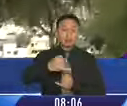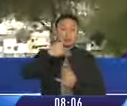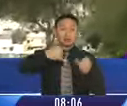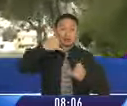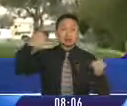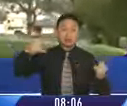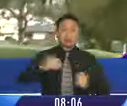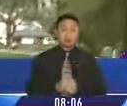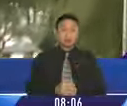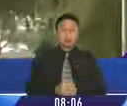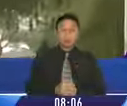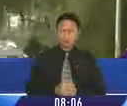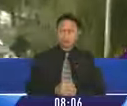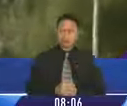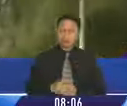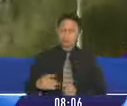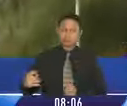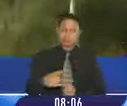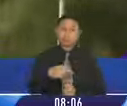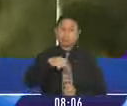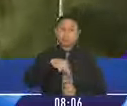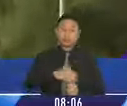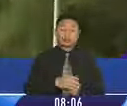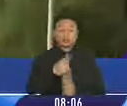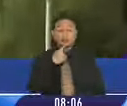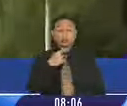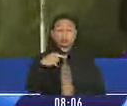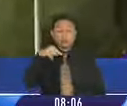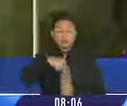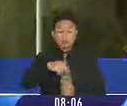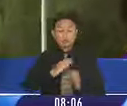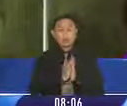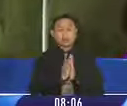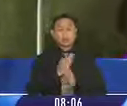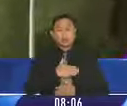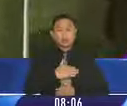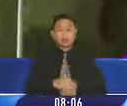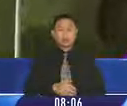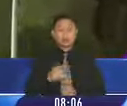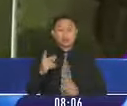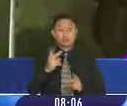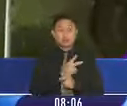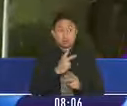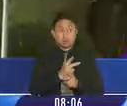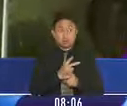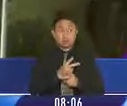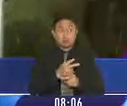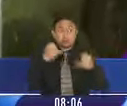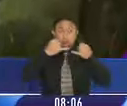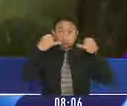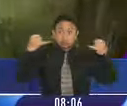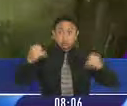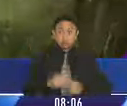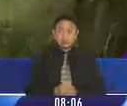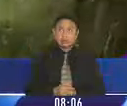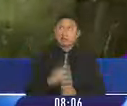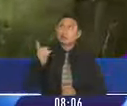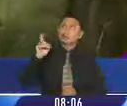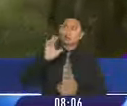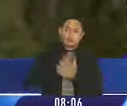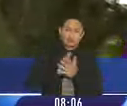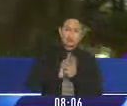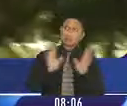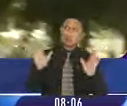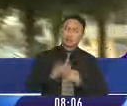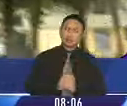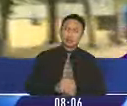la empresa eléctrica. Porque inclusive le hablé diciendo que ya quiere bajarse el cable de la lámpara única que nos queda, y él nos dijo, no, no, es